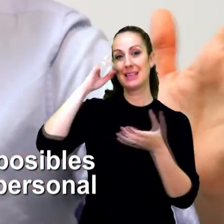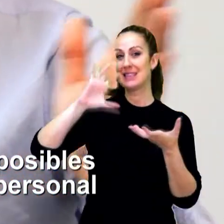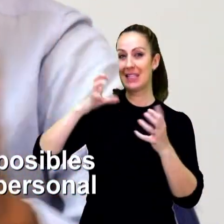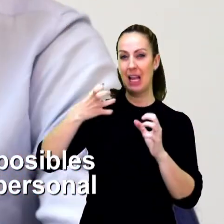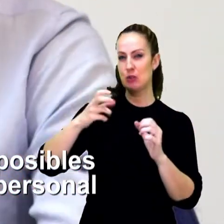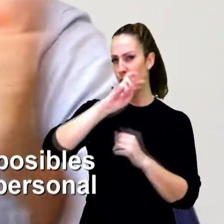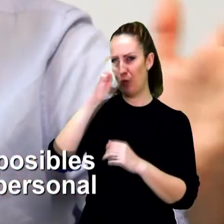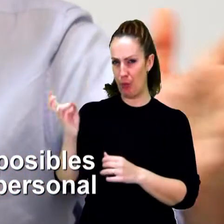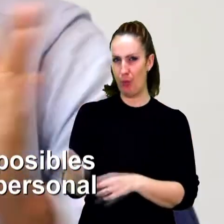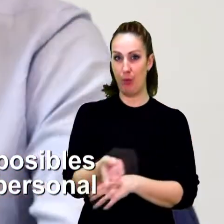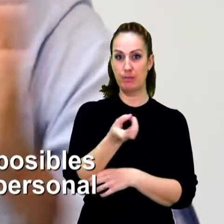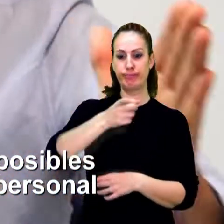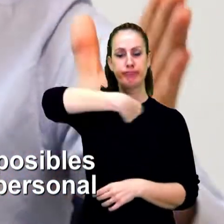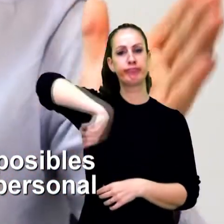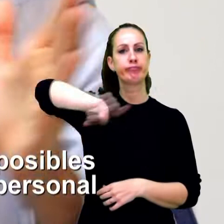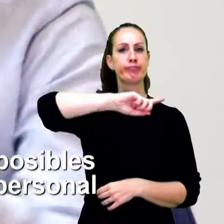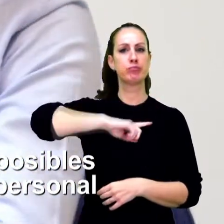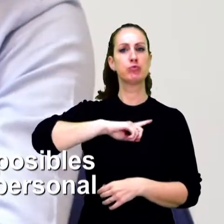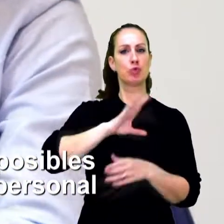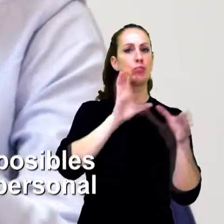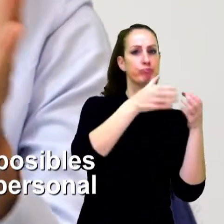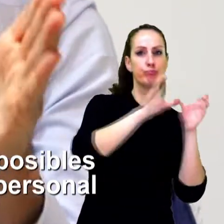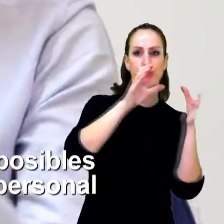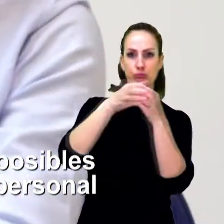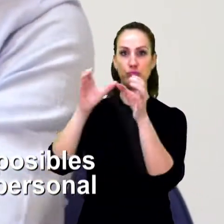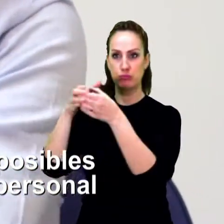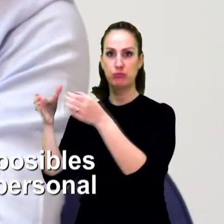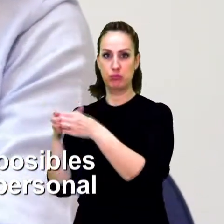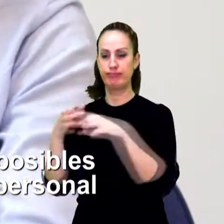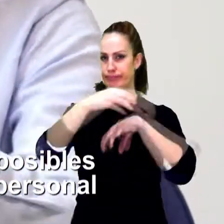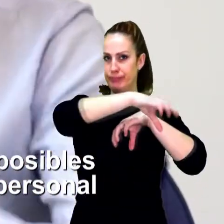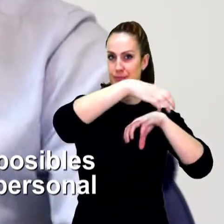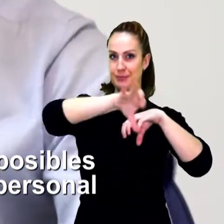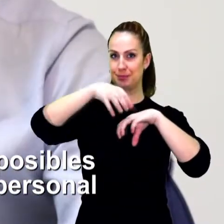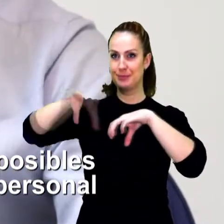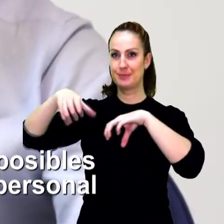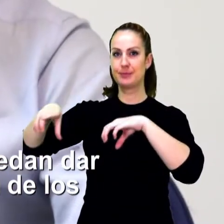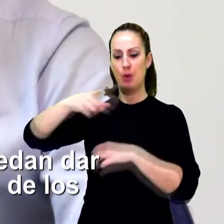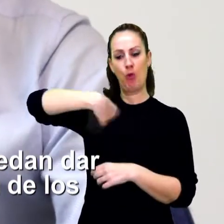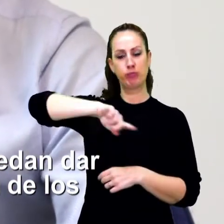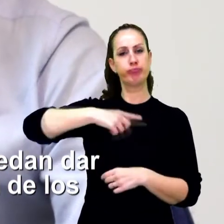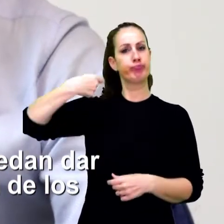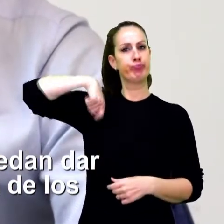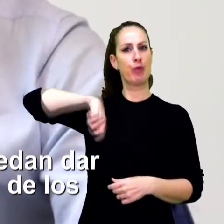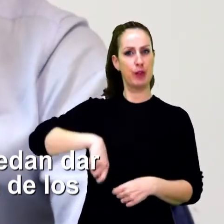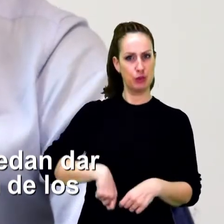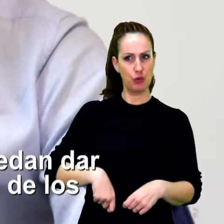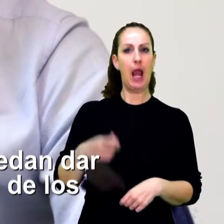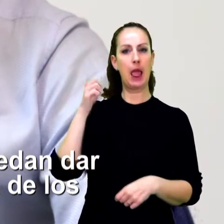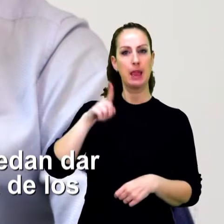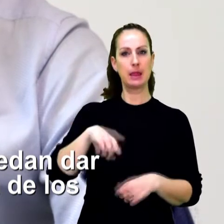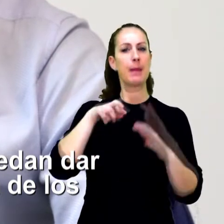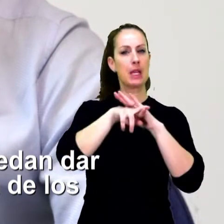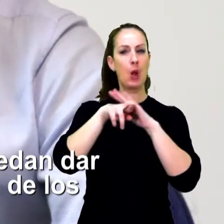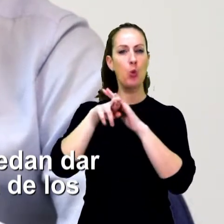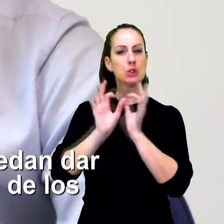fraccionar todo el abanico de posibles trastornos en programas específicos con personal y con